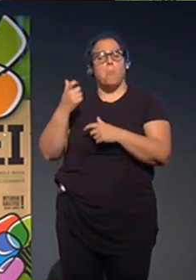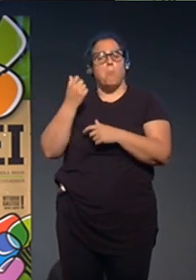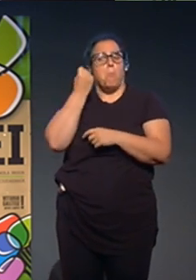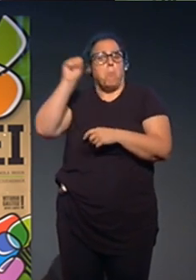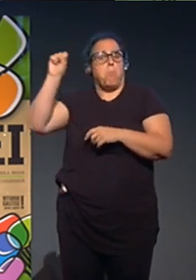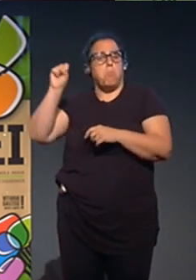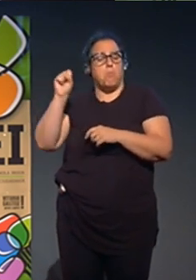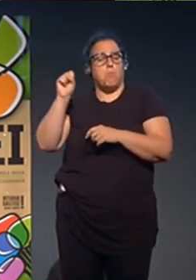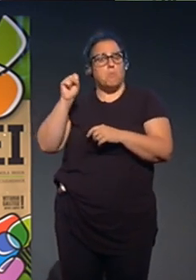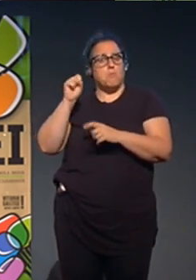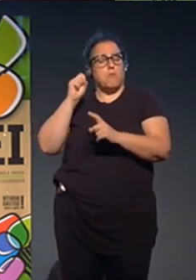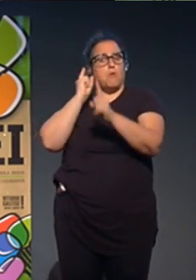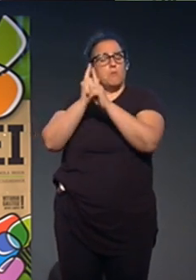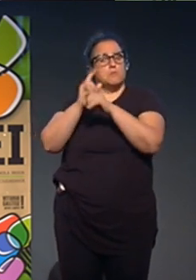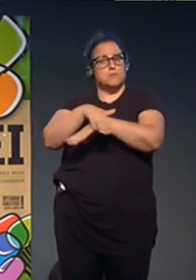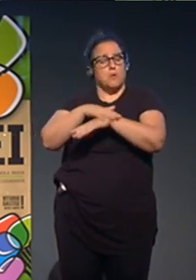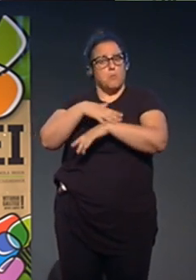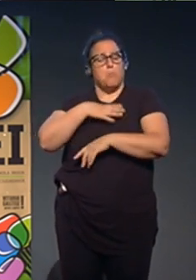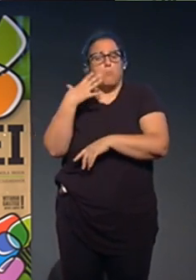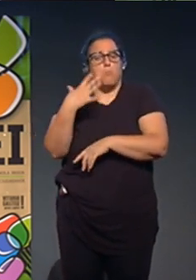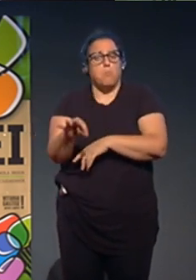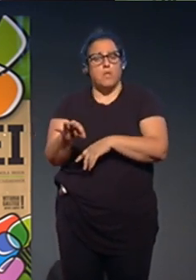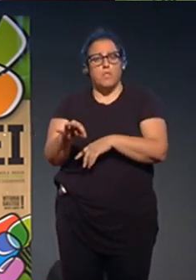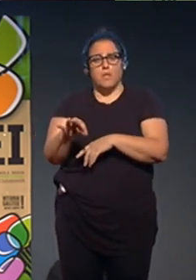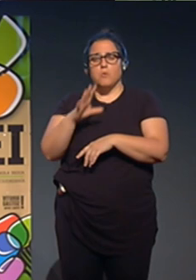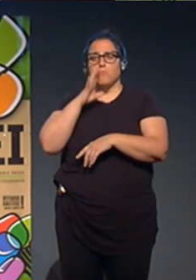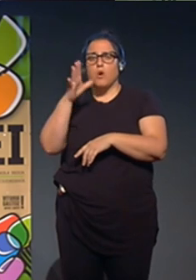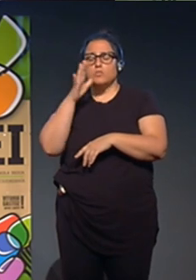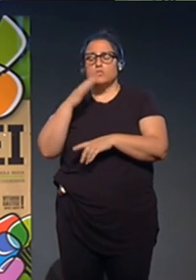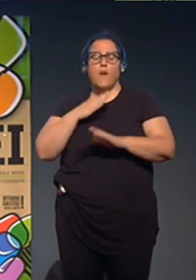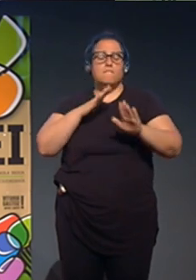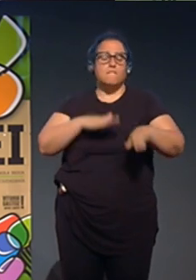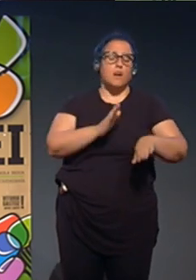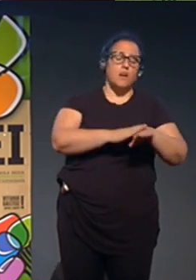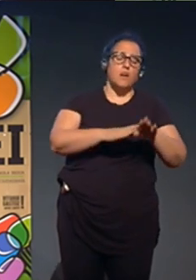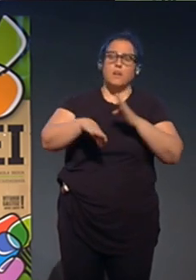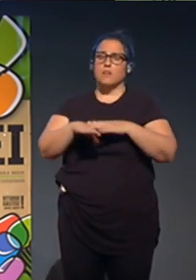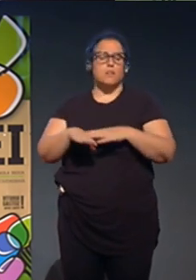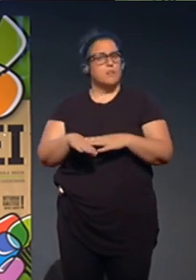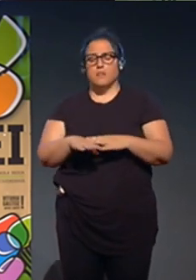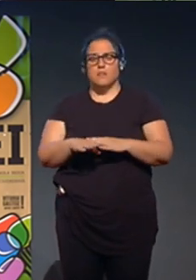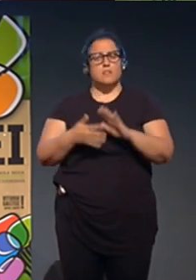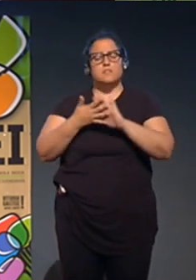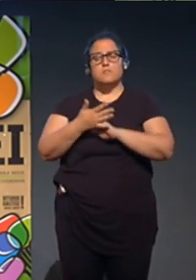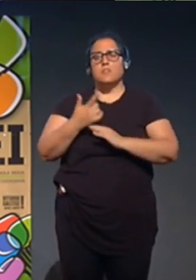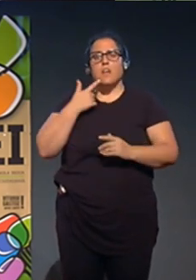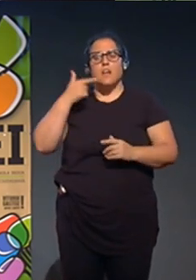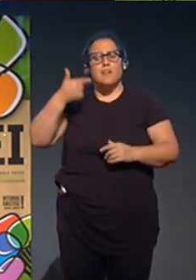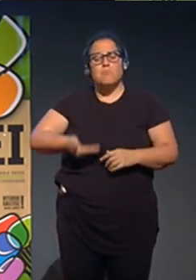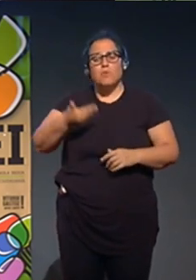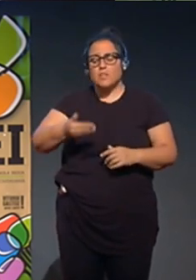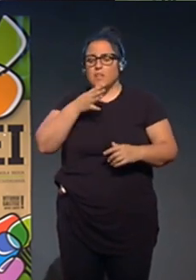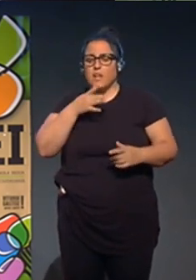y en este caso lo que está en juego no es un tema de izquierda o derechas como decía antes es la sobrevivencia de la especie humana Por eso